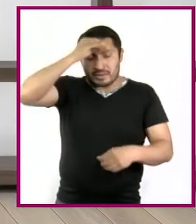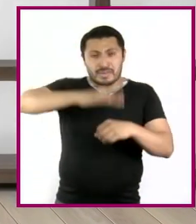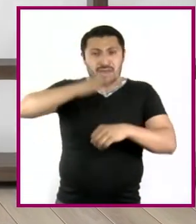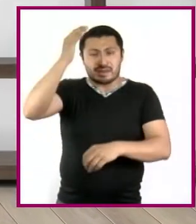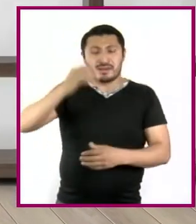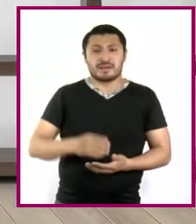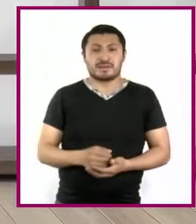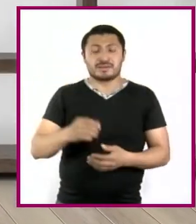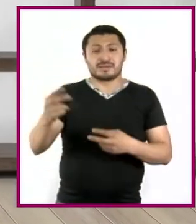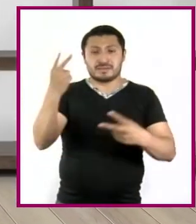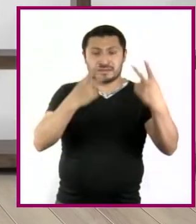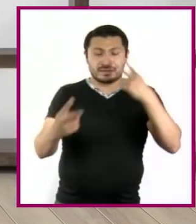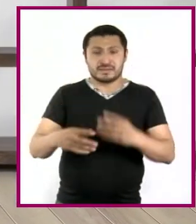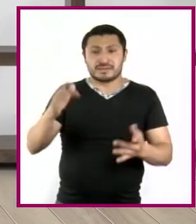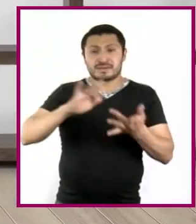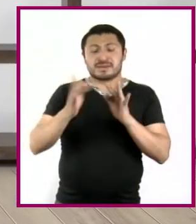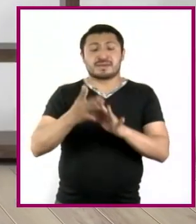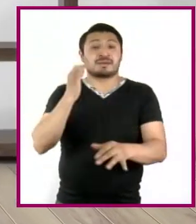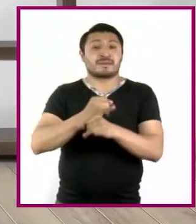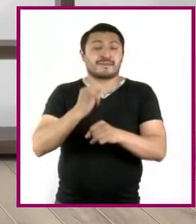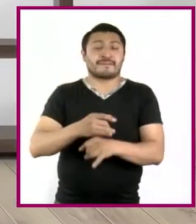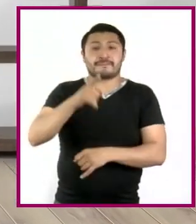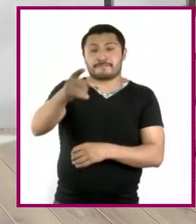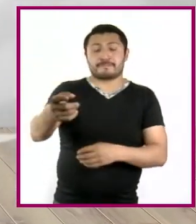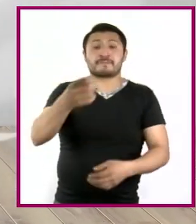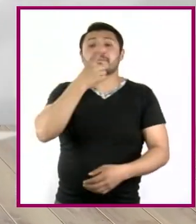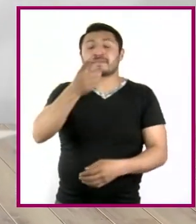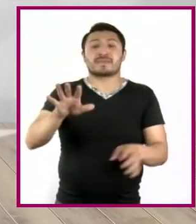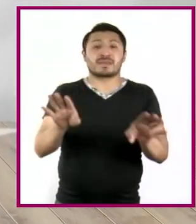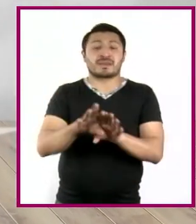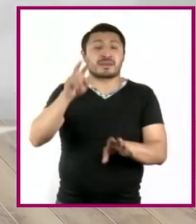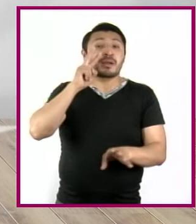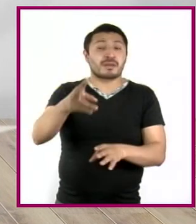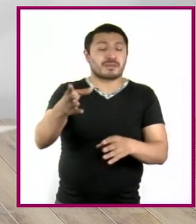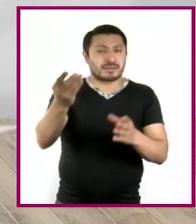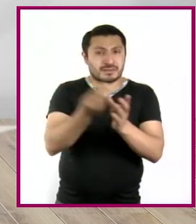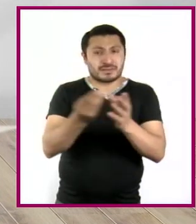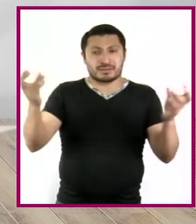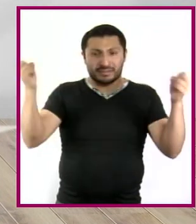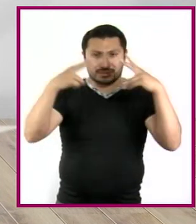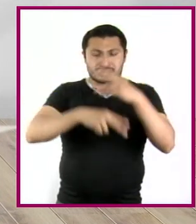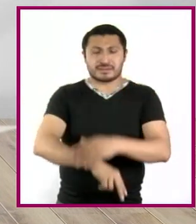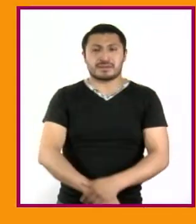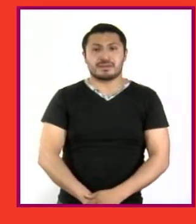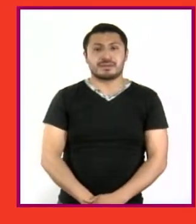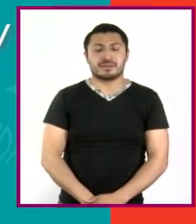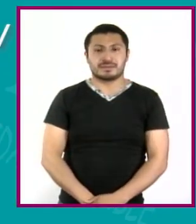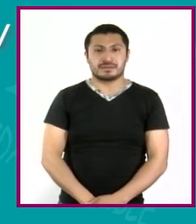conocimiento. Visita nuestras redes sociales y comenta qué te parecen nuestros programas. Hasta pronto.